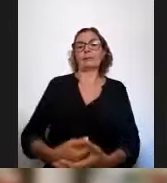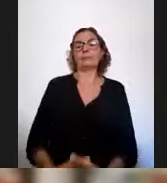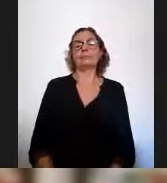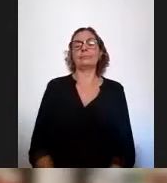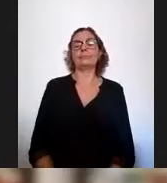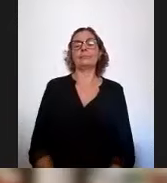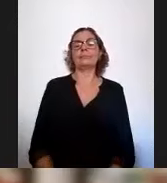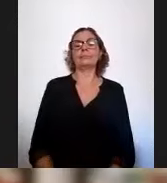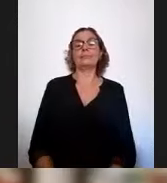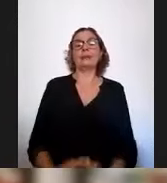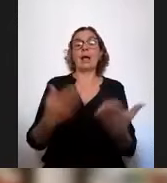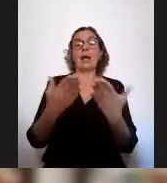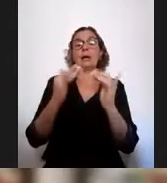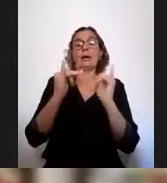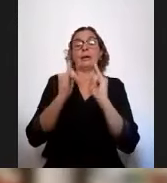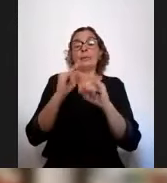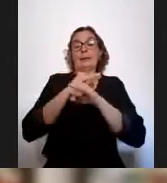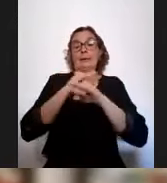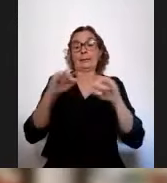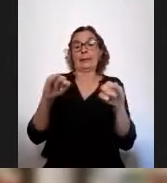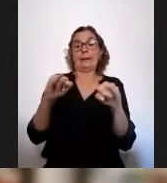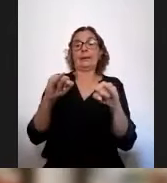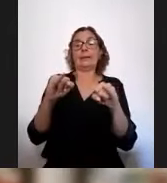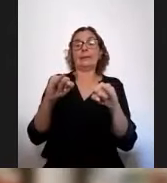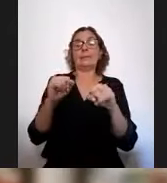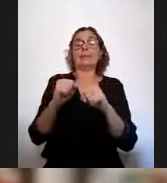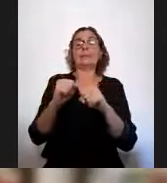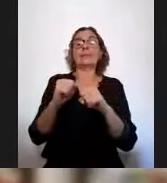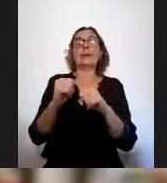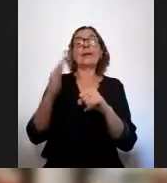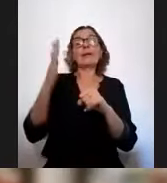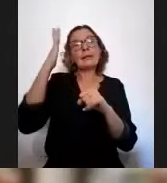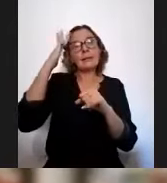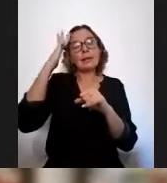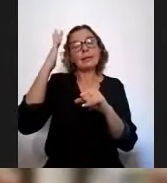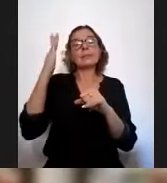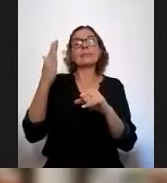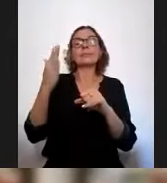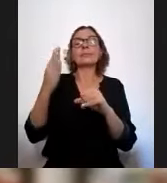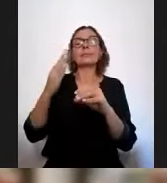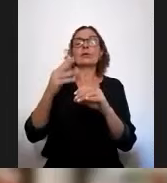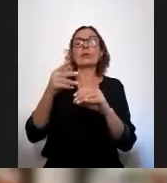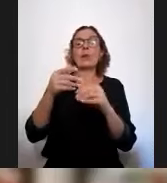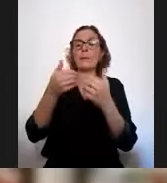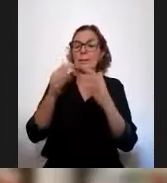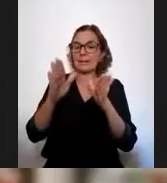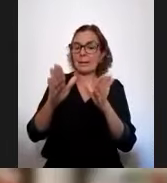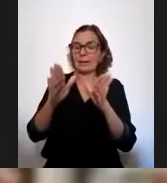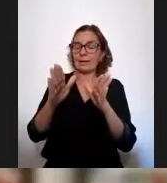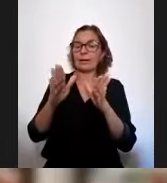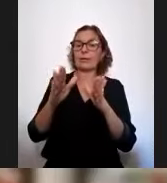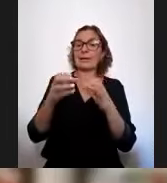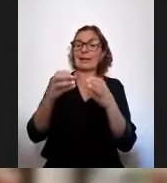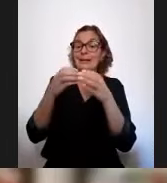Y ahora sí, para terminar, a ver, armar tu emprendimiento desde